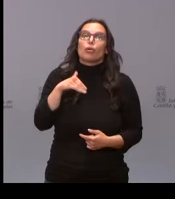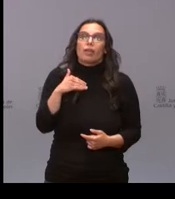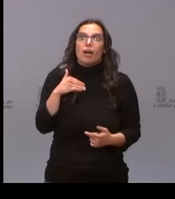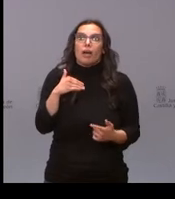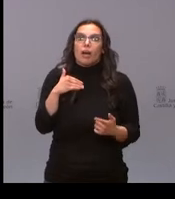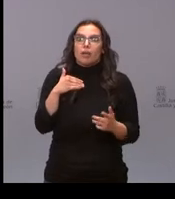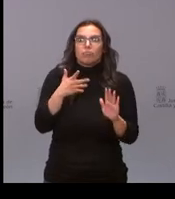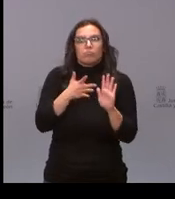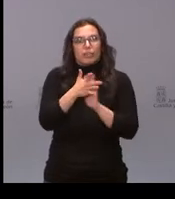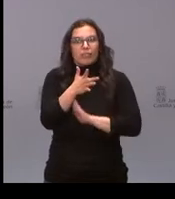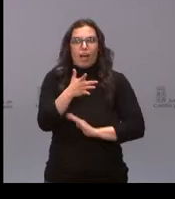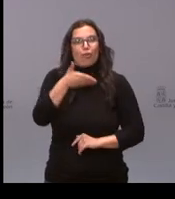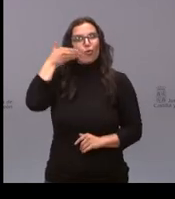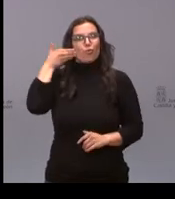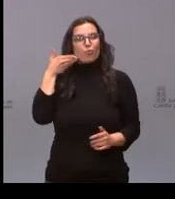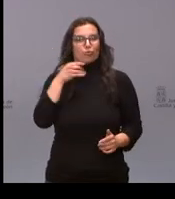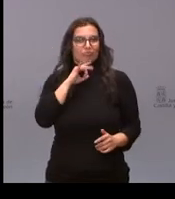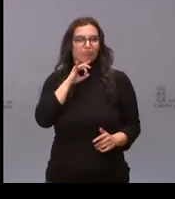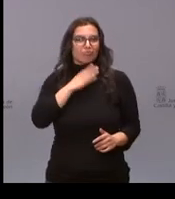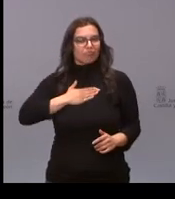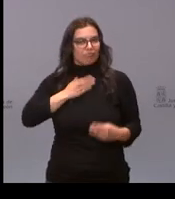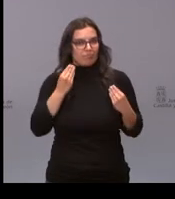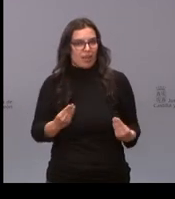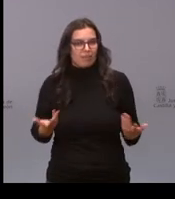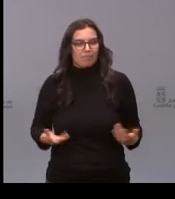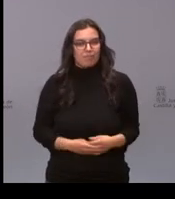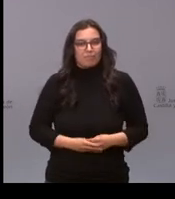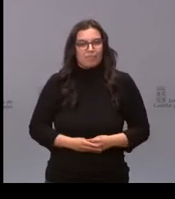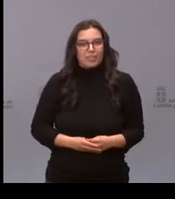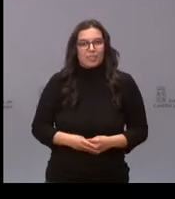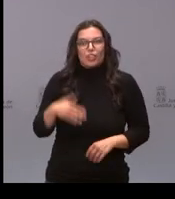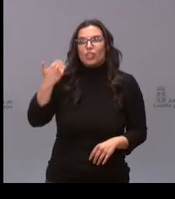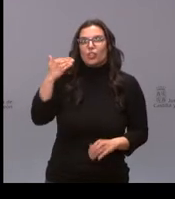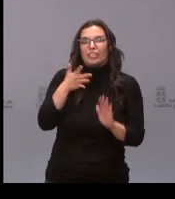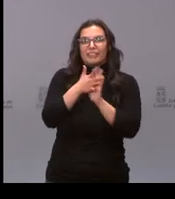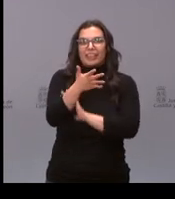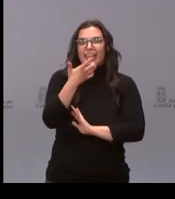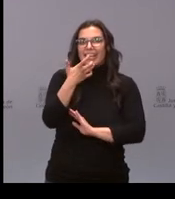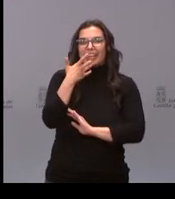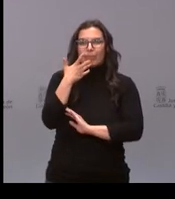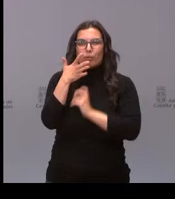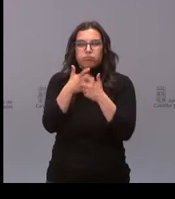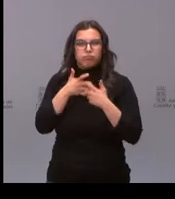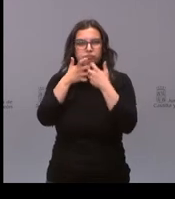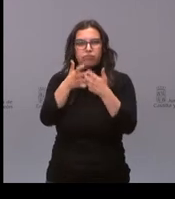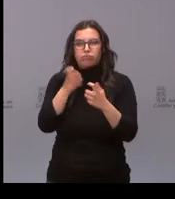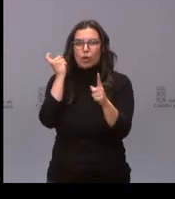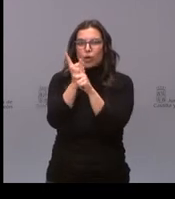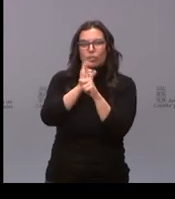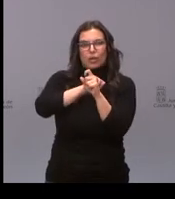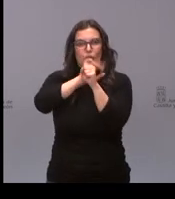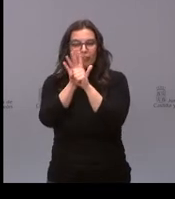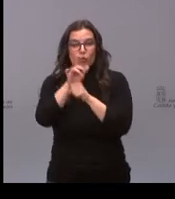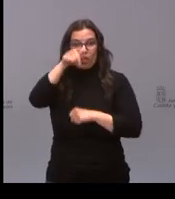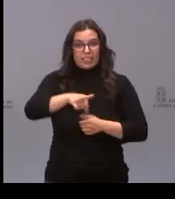para sentirse orgullosos, satisfechos. Soria no solo es un ejemplo de la lucha contra la pandemia en Castilla y León, sino